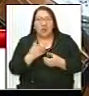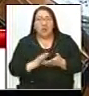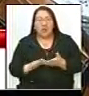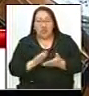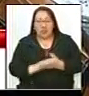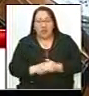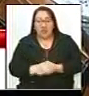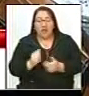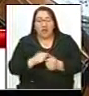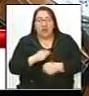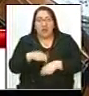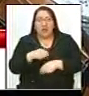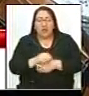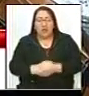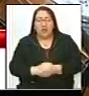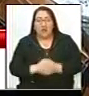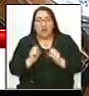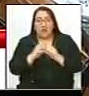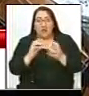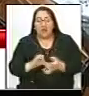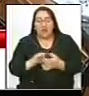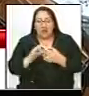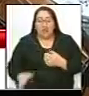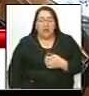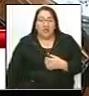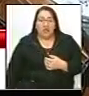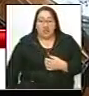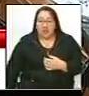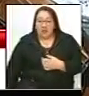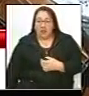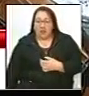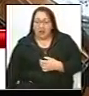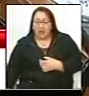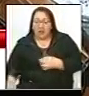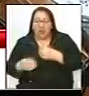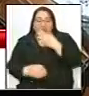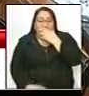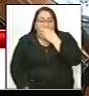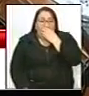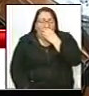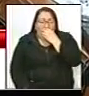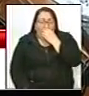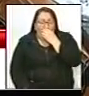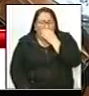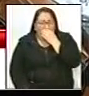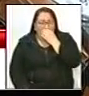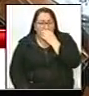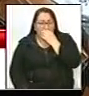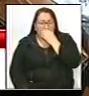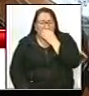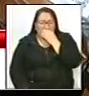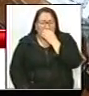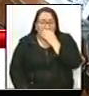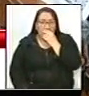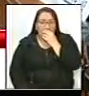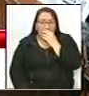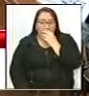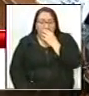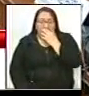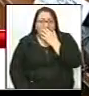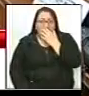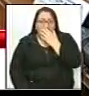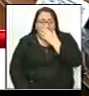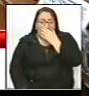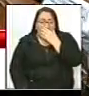caso por el retraso. Es un día especial, hoy día hay una discusión enorme en el Pleno del Congreso que ha hecho que se